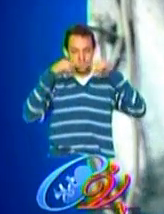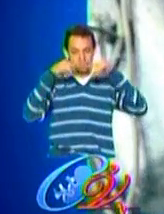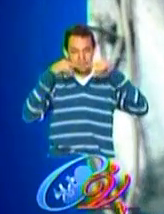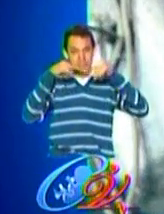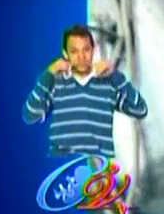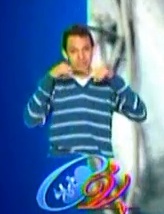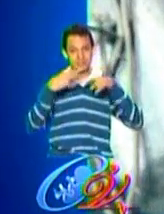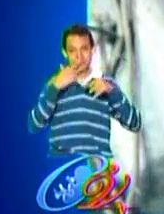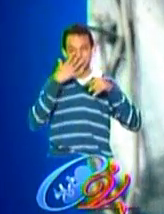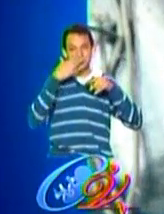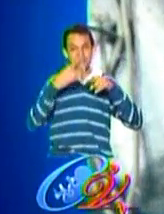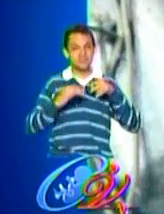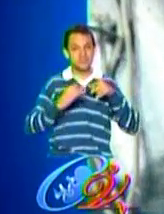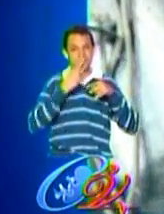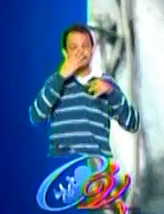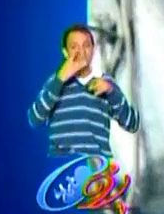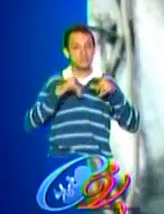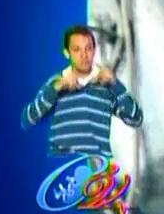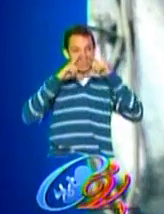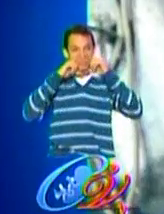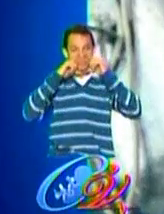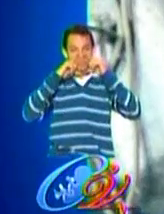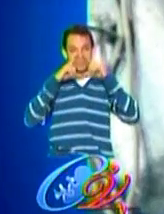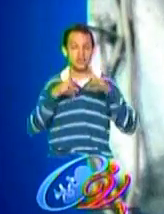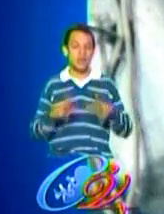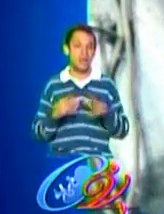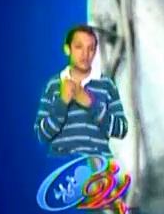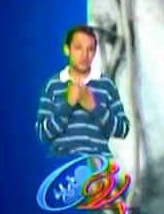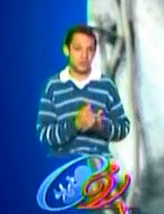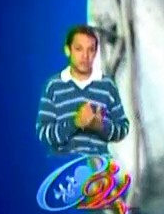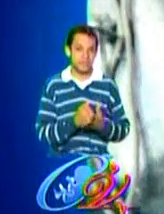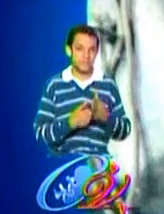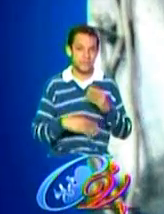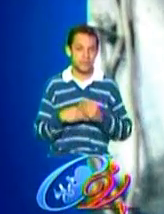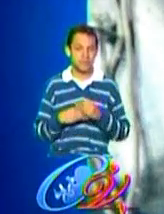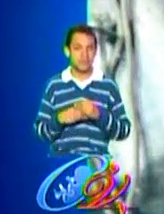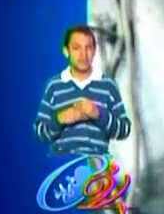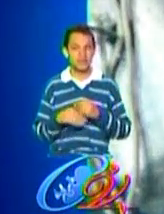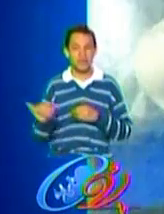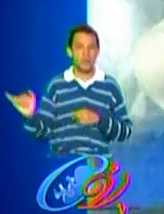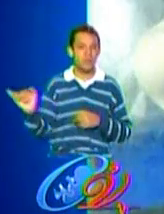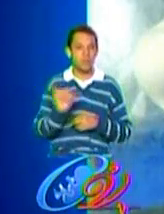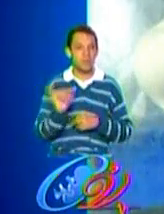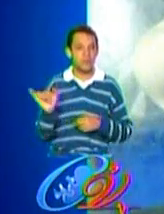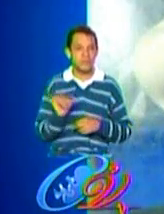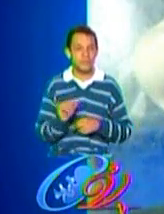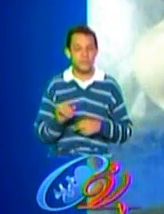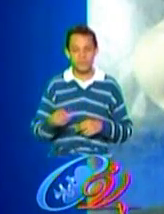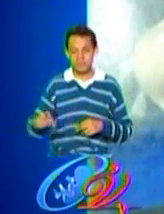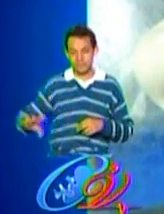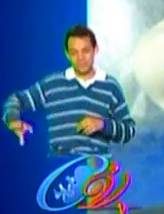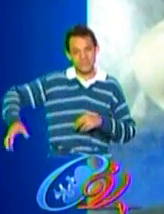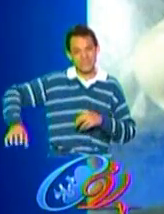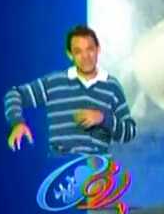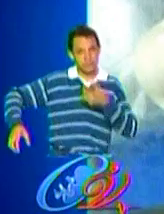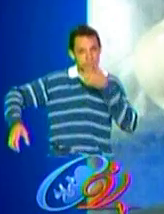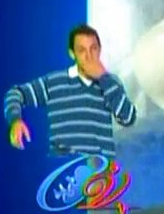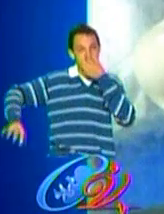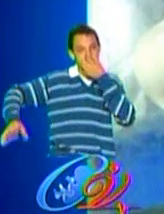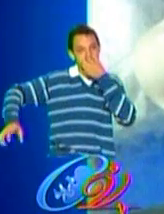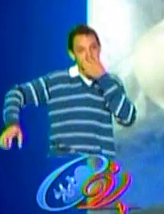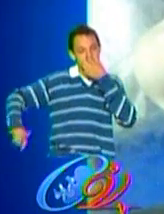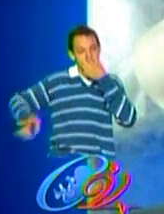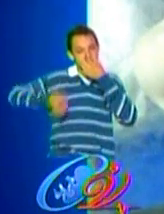Entonces él básicamente utiliza las de cerámica. Lo mismo en la pipa de oxígeno, de cuenta